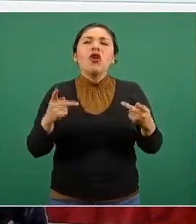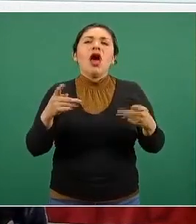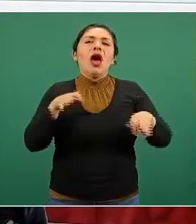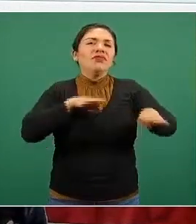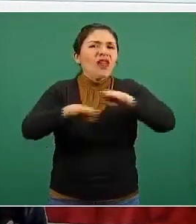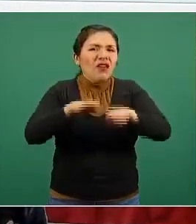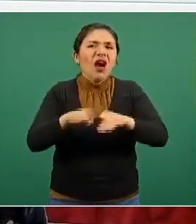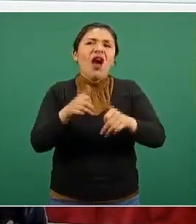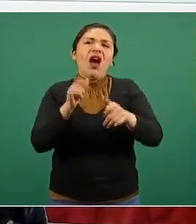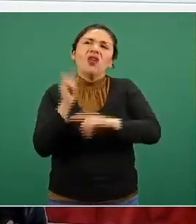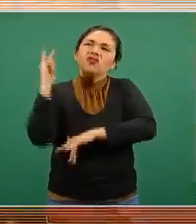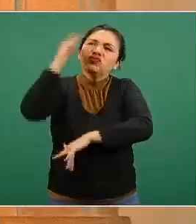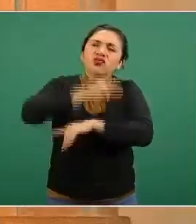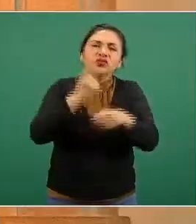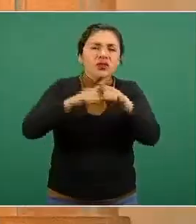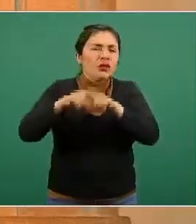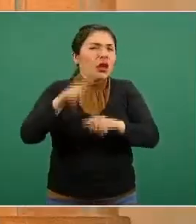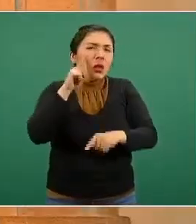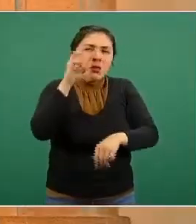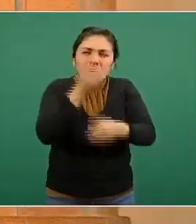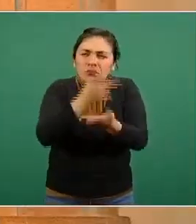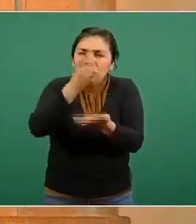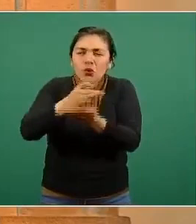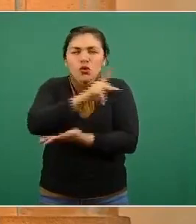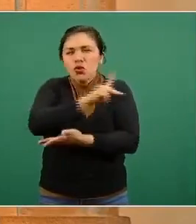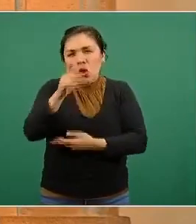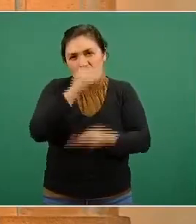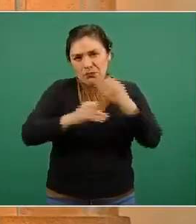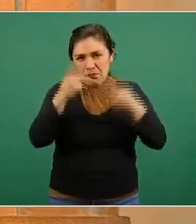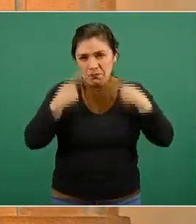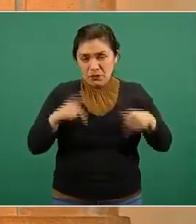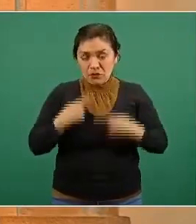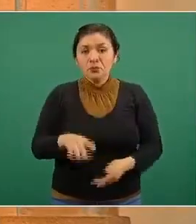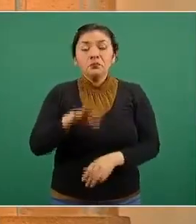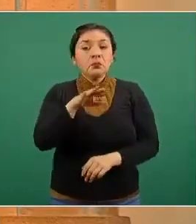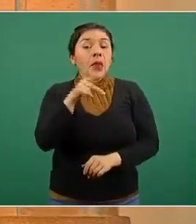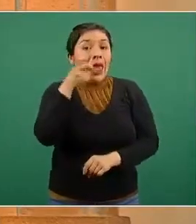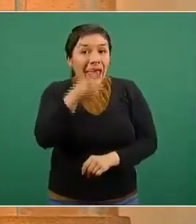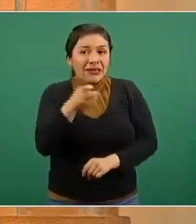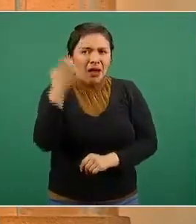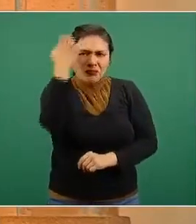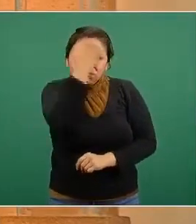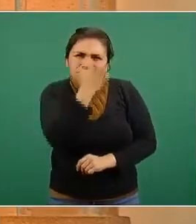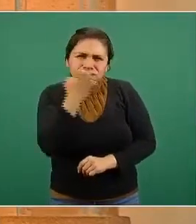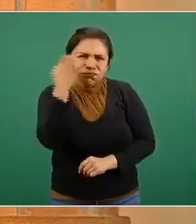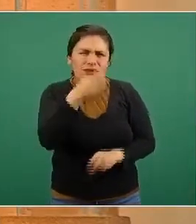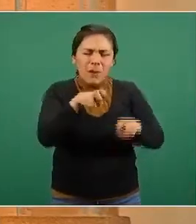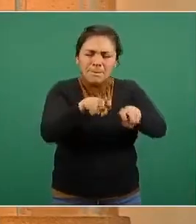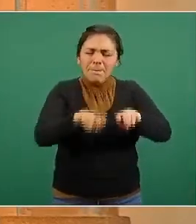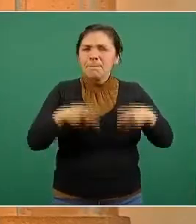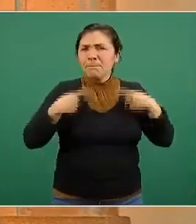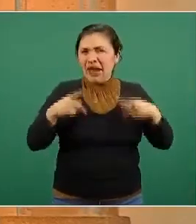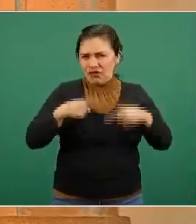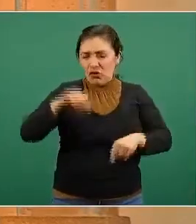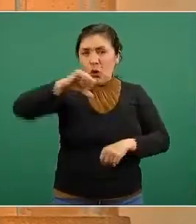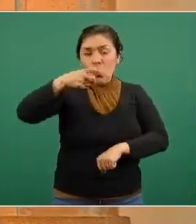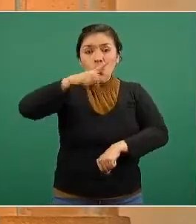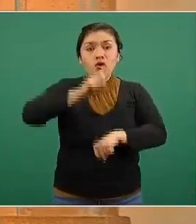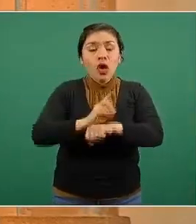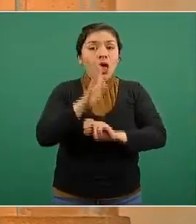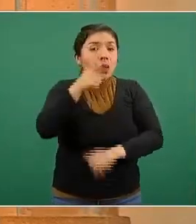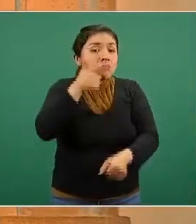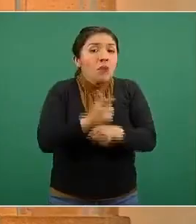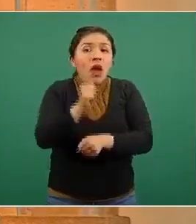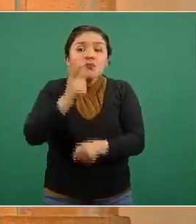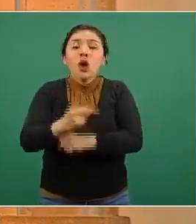se identificó a todos los mismos. Se encontró a 2 personas en este seguimiento, es decir, al corte del día de hoy, 2